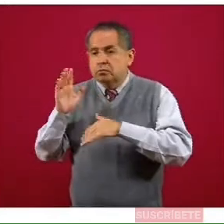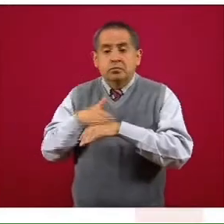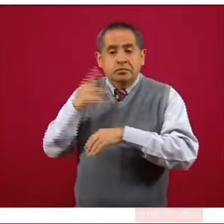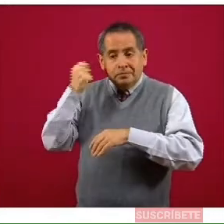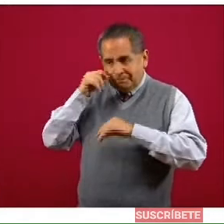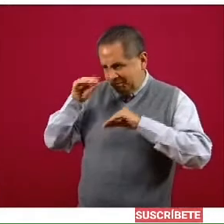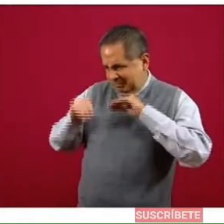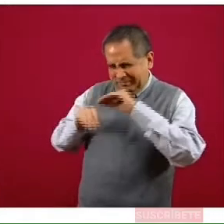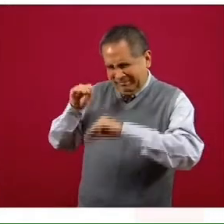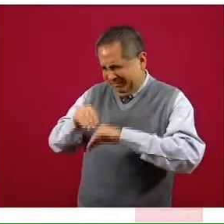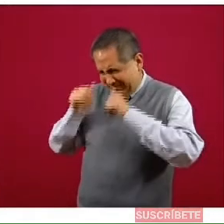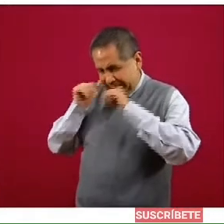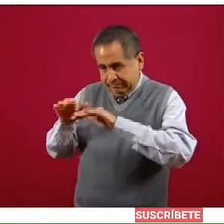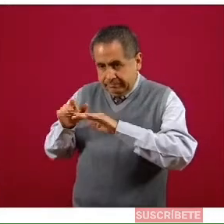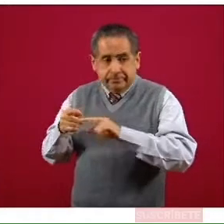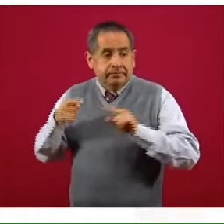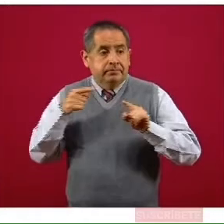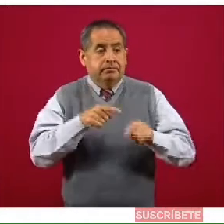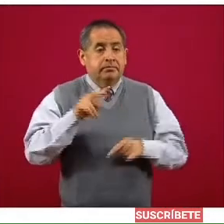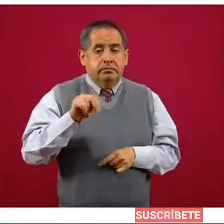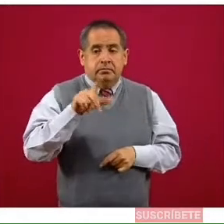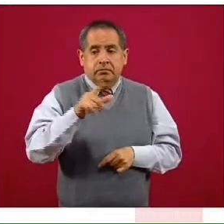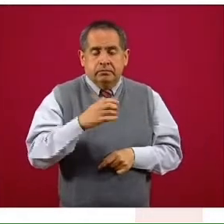porque ampliamos la capacidad.